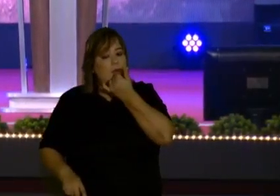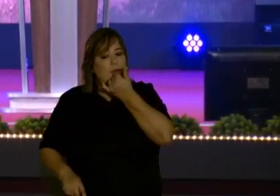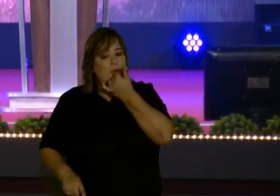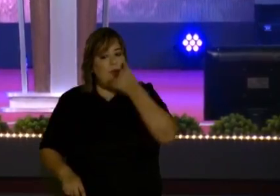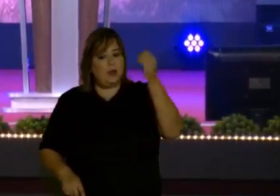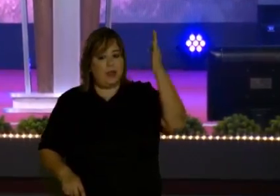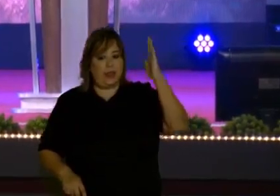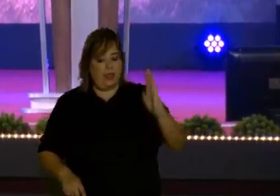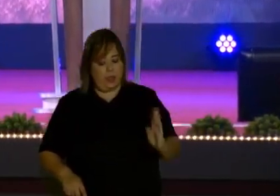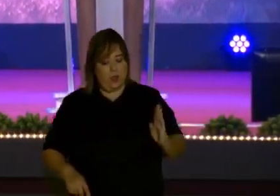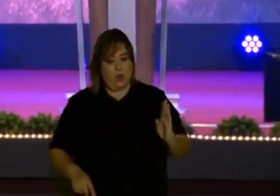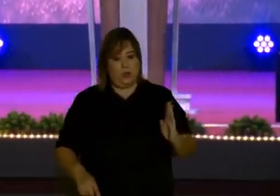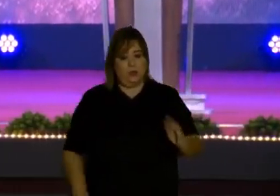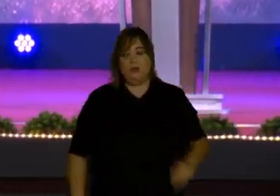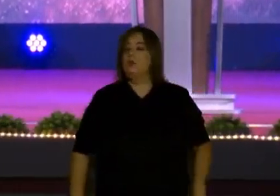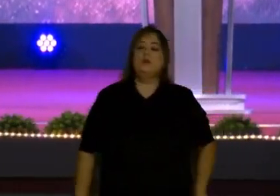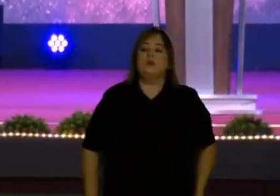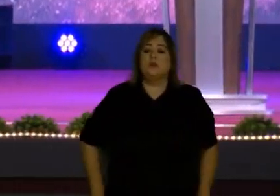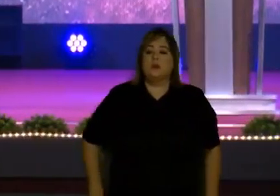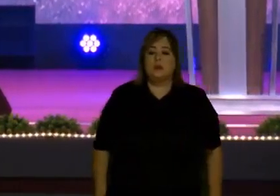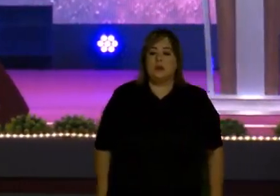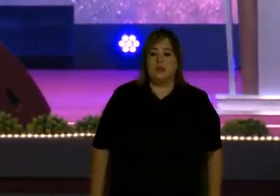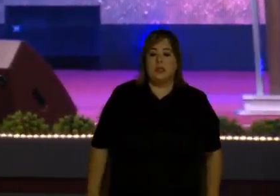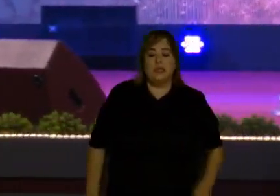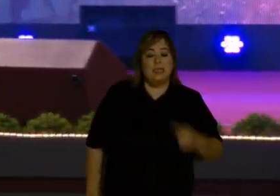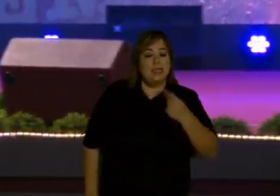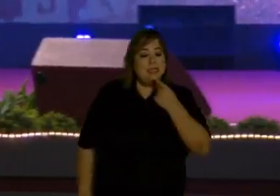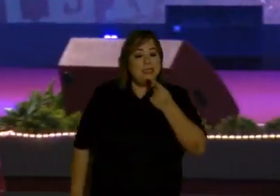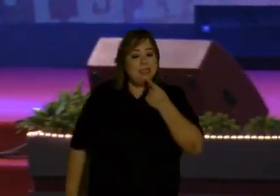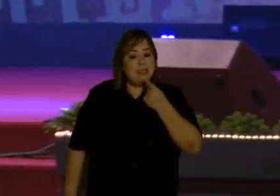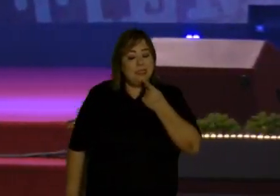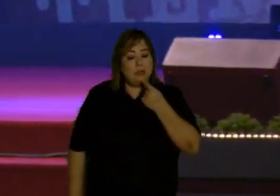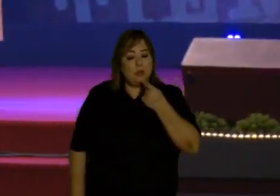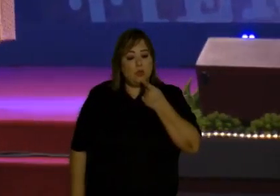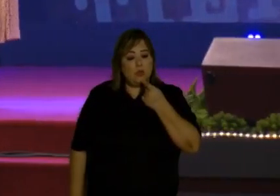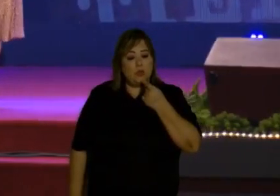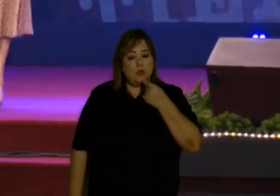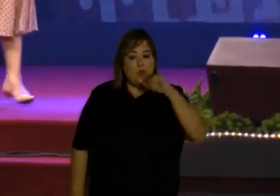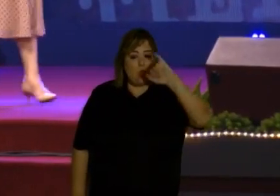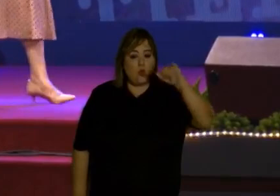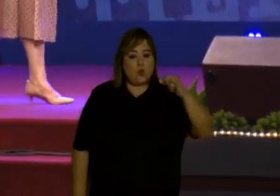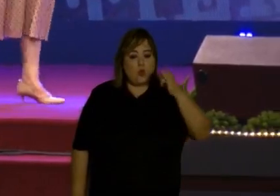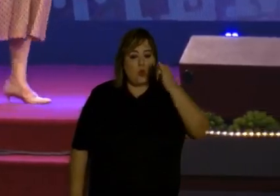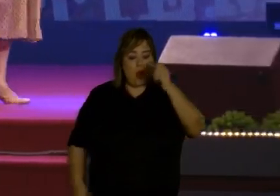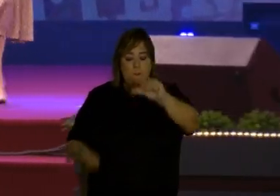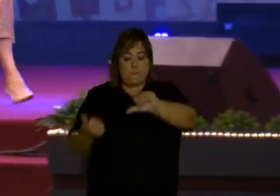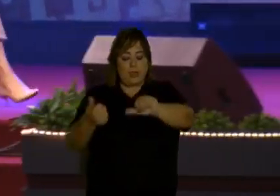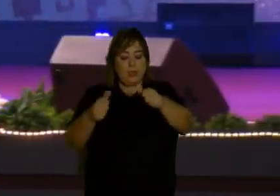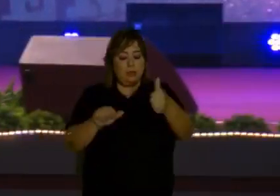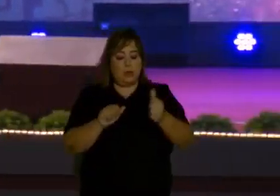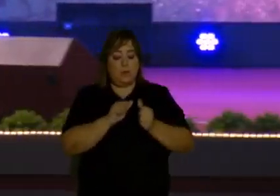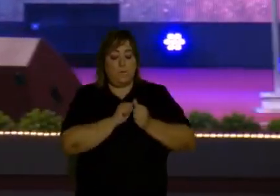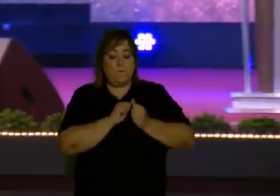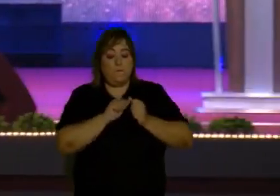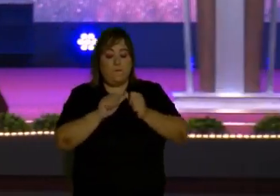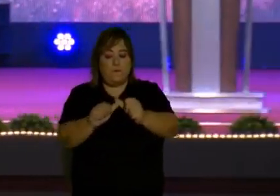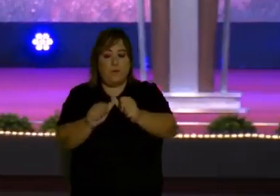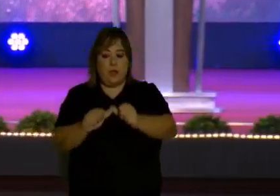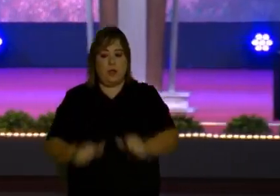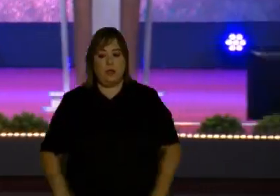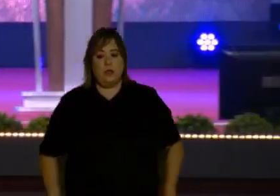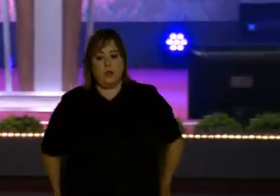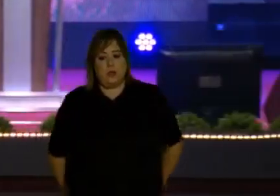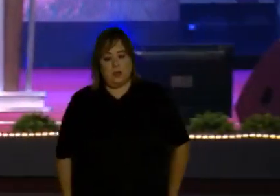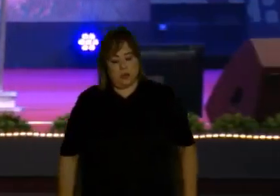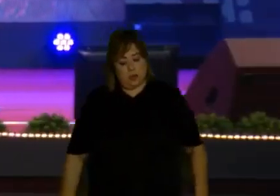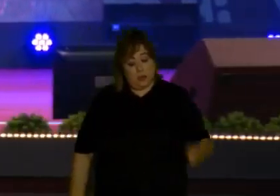Cuidado, no tropiecen en mí. Dile a Juan que no tropiece. Ay, cuidado. Mira